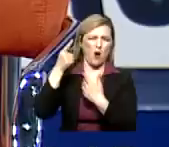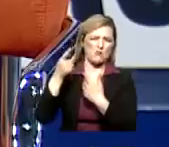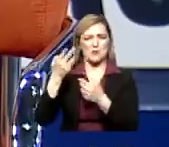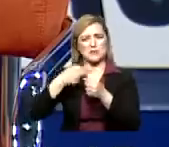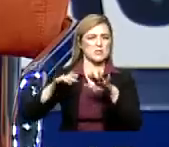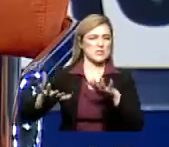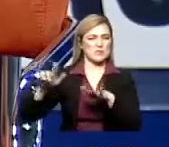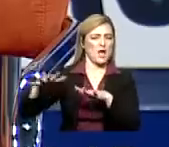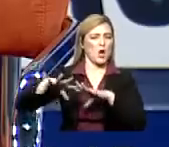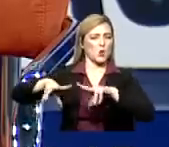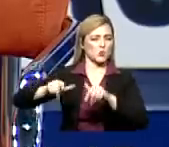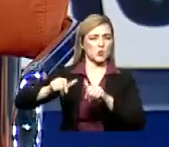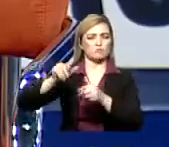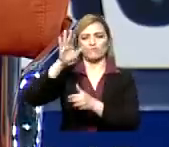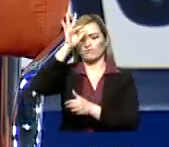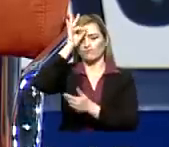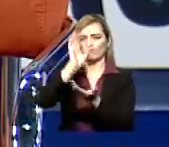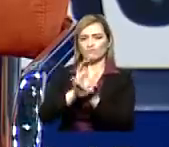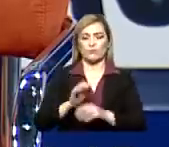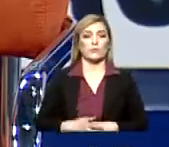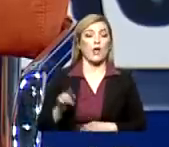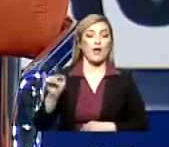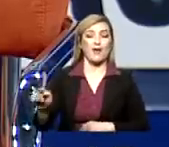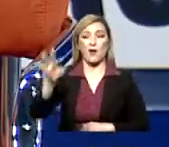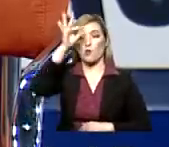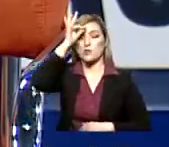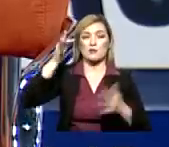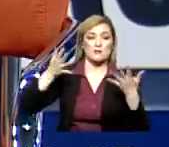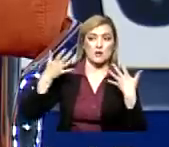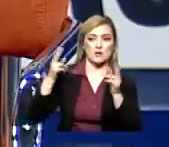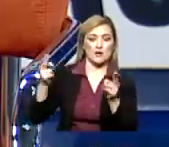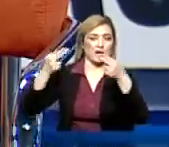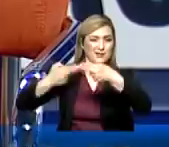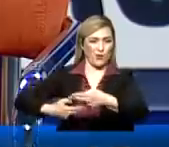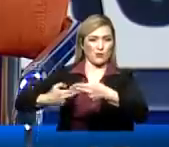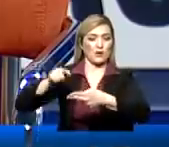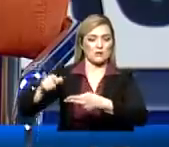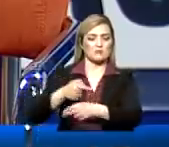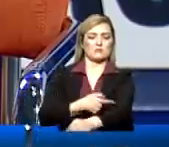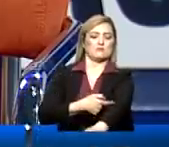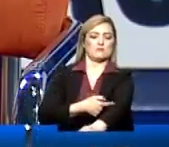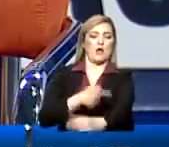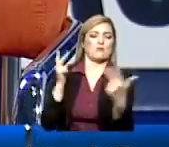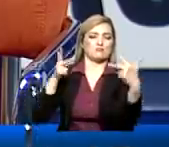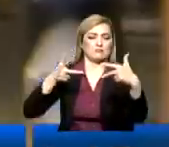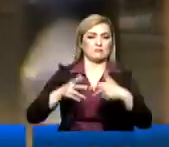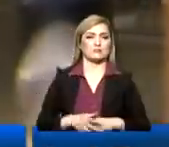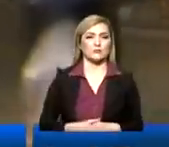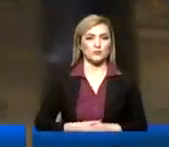compareció vía videoconferencia a la audiencia de formulación de cargos por presunto peculado. Daniel Salcedo se acogió al silencio.